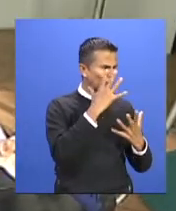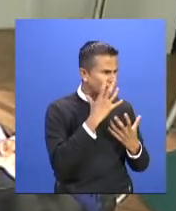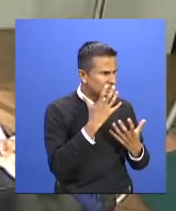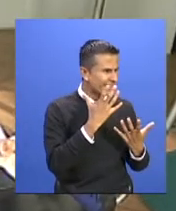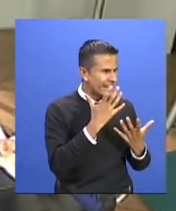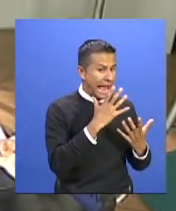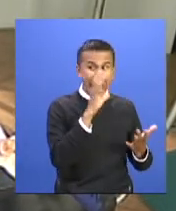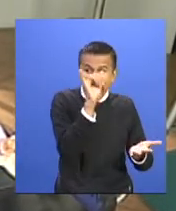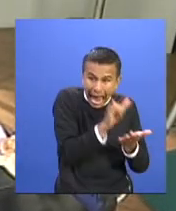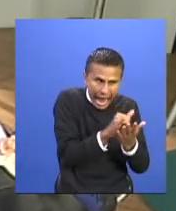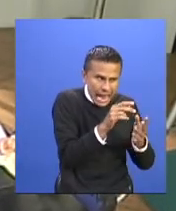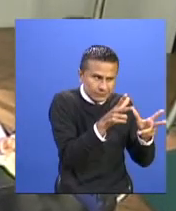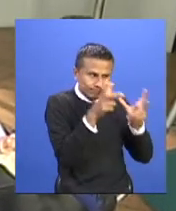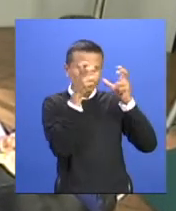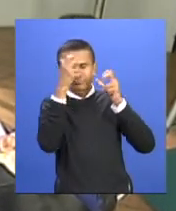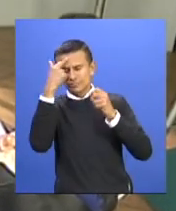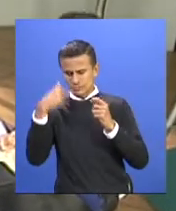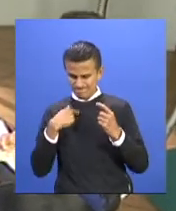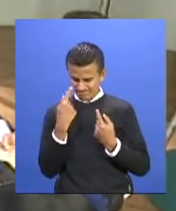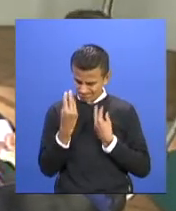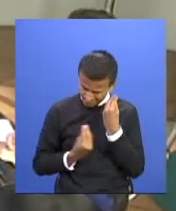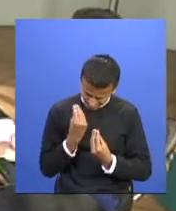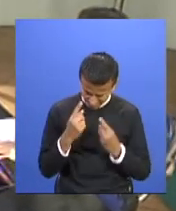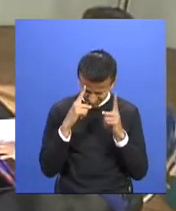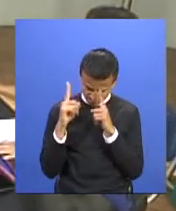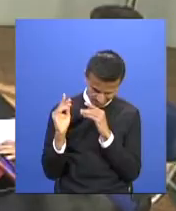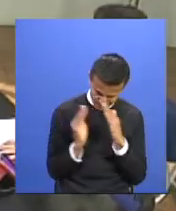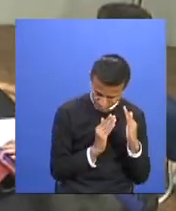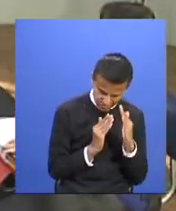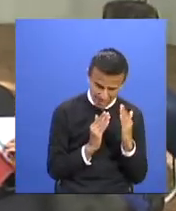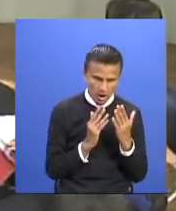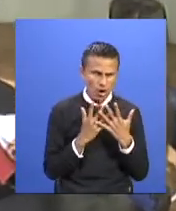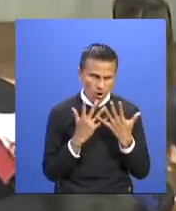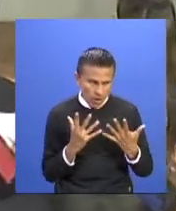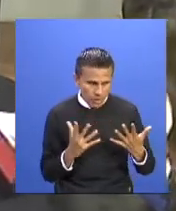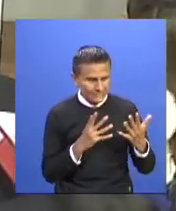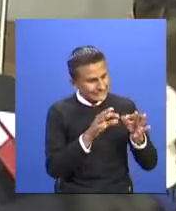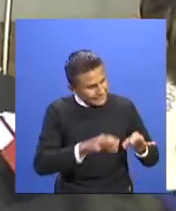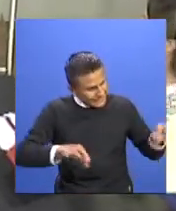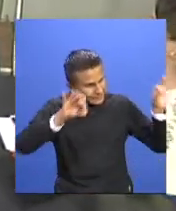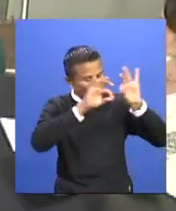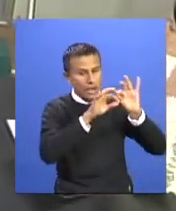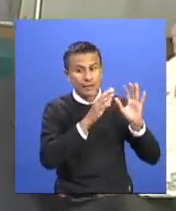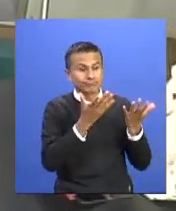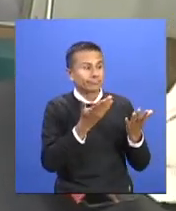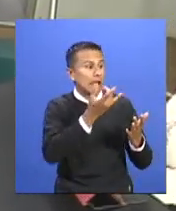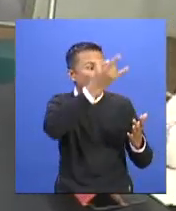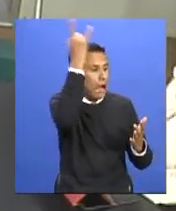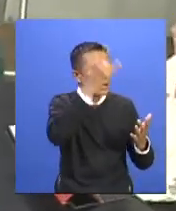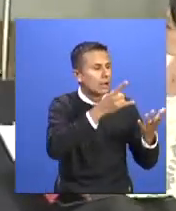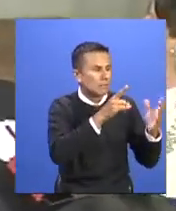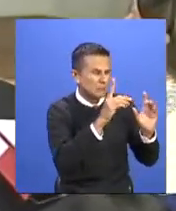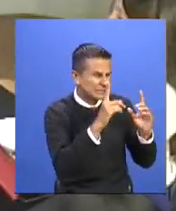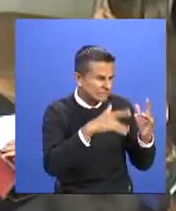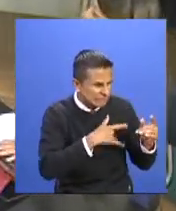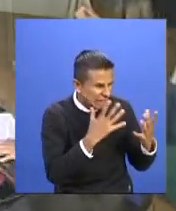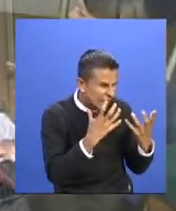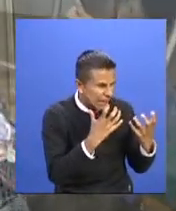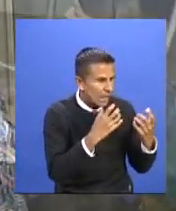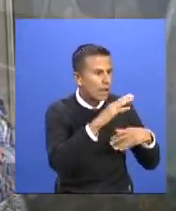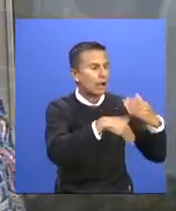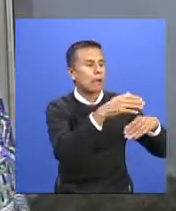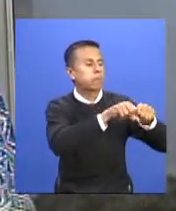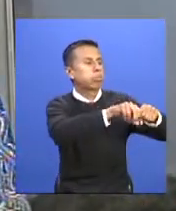ya puedo yo tomar planes de acción al respecto para evitar que se enlode de alguna manera al